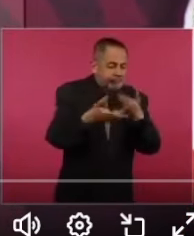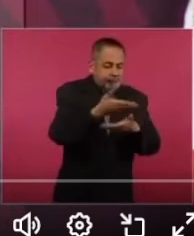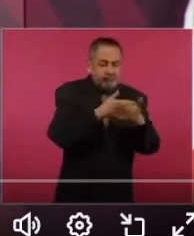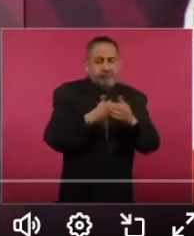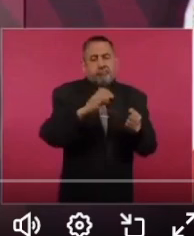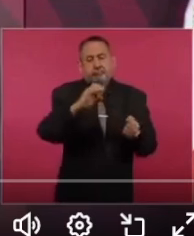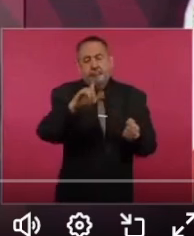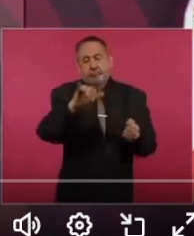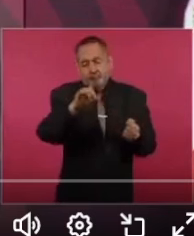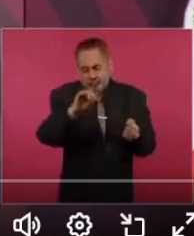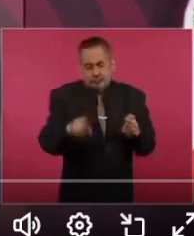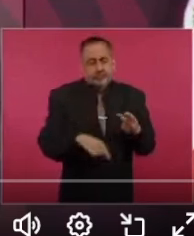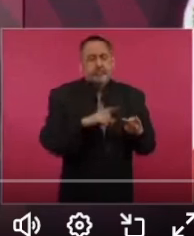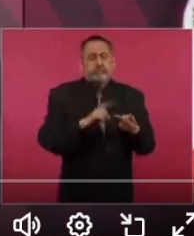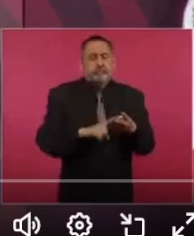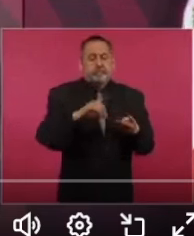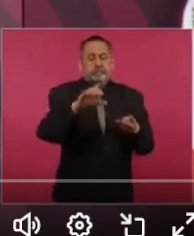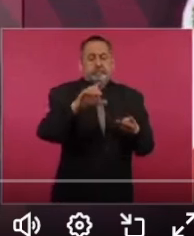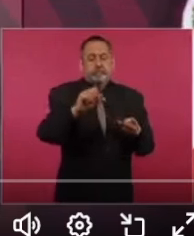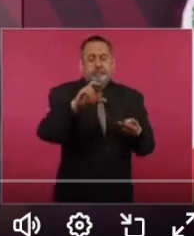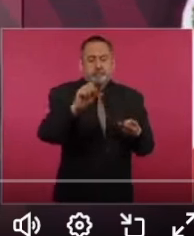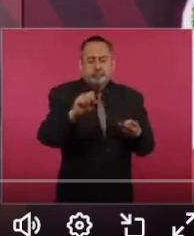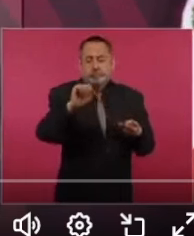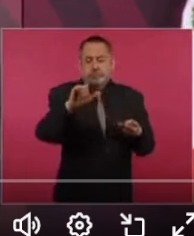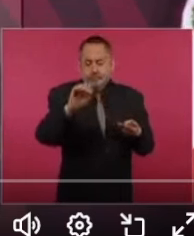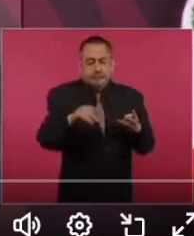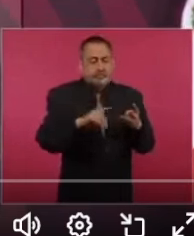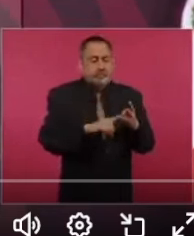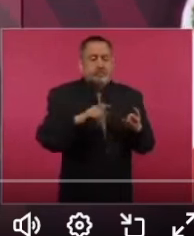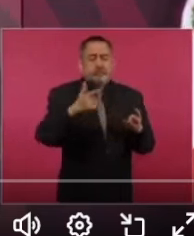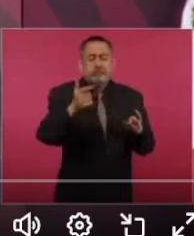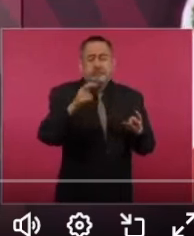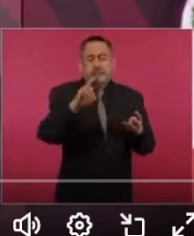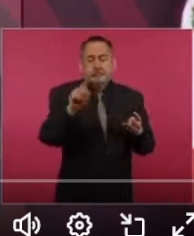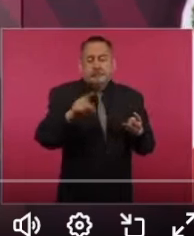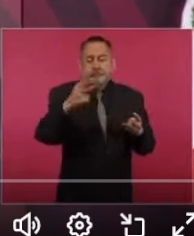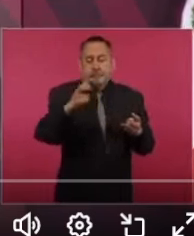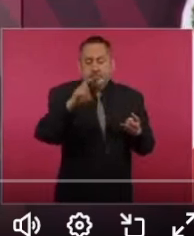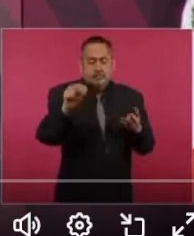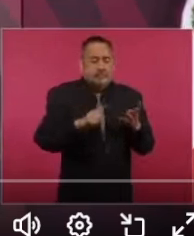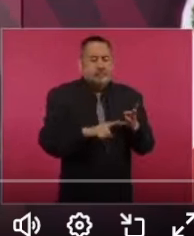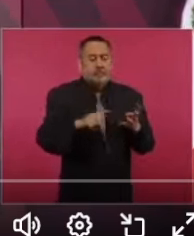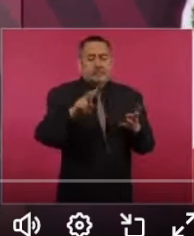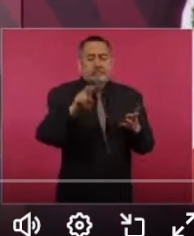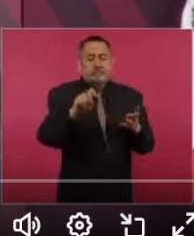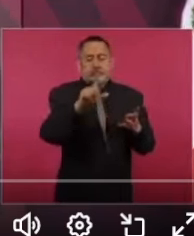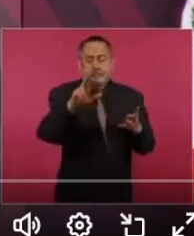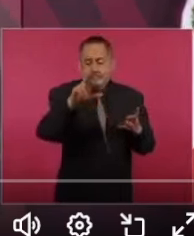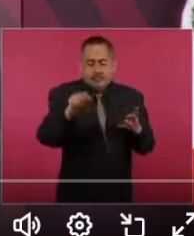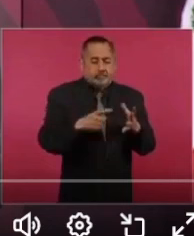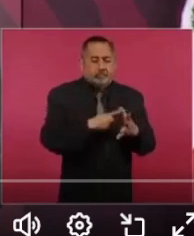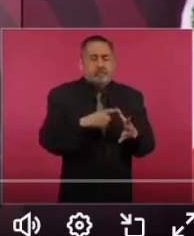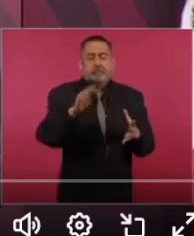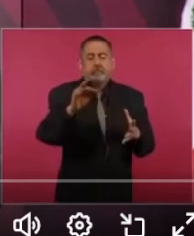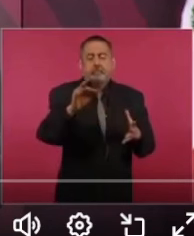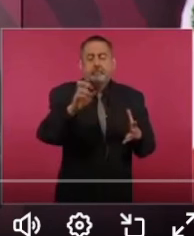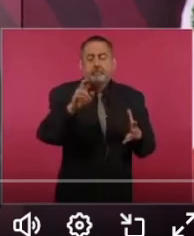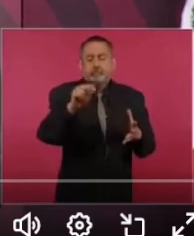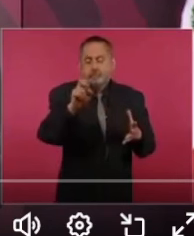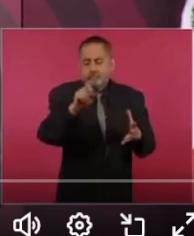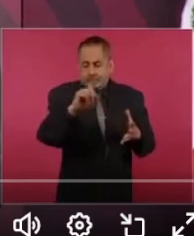Claudio González Carlos Eugenio Gar Herrera Alberto balleres José Antonio